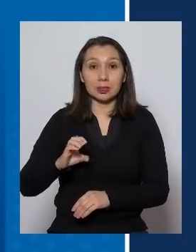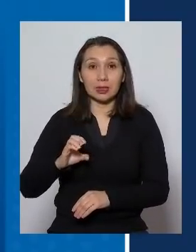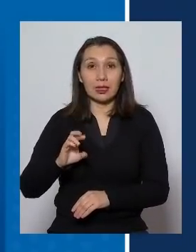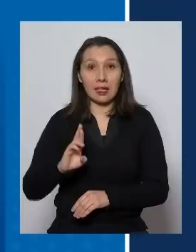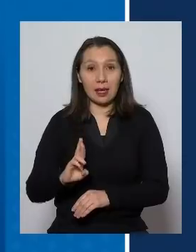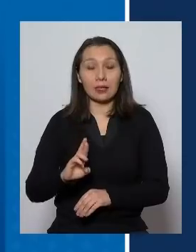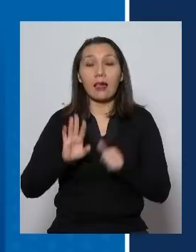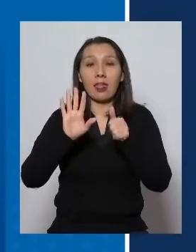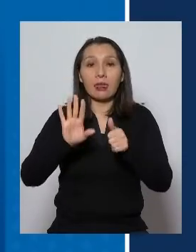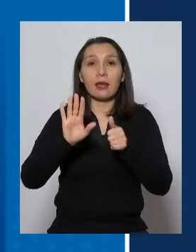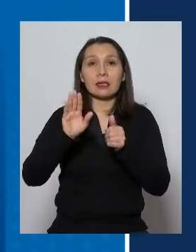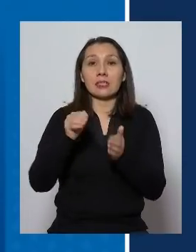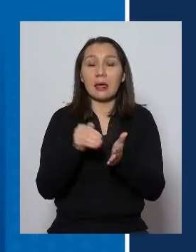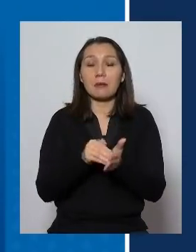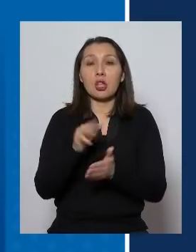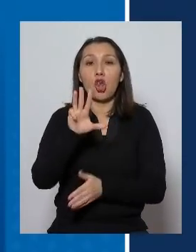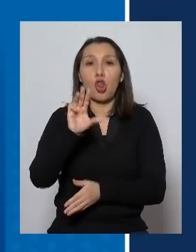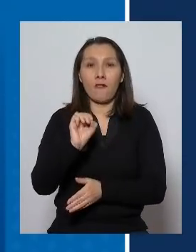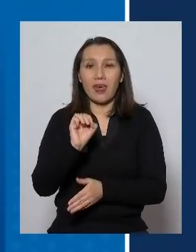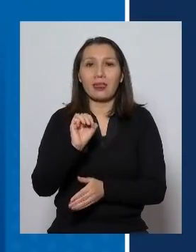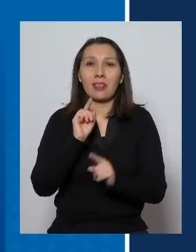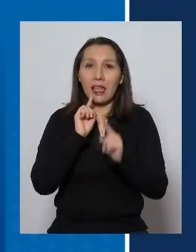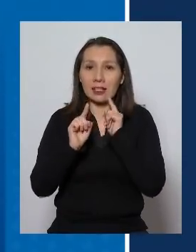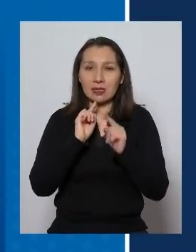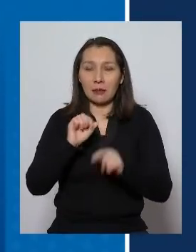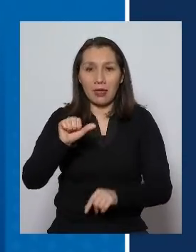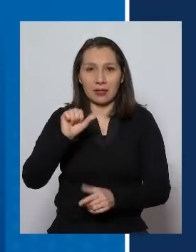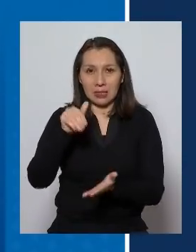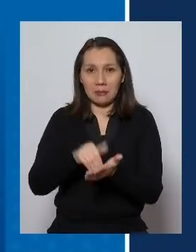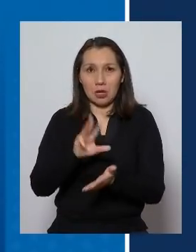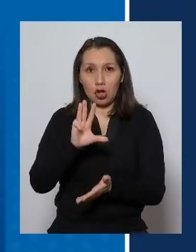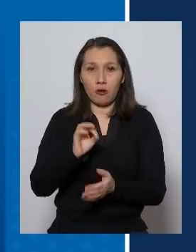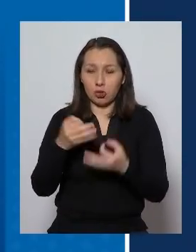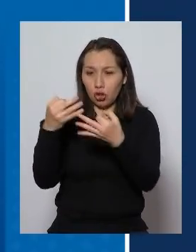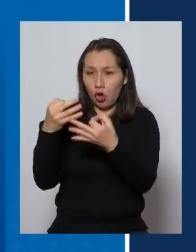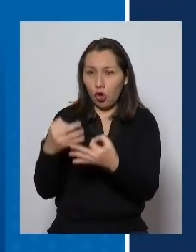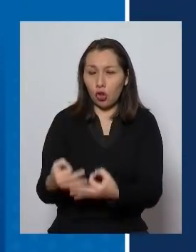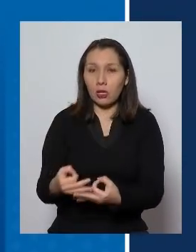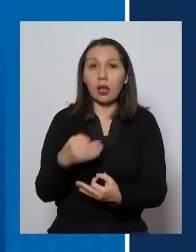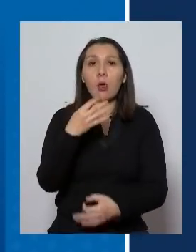Fueron 16.090 exámenes realizados, totalizando